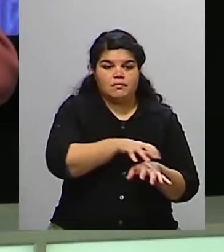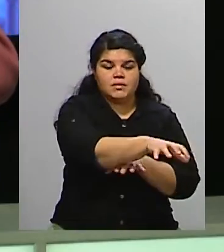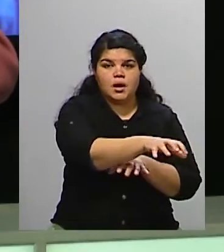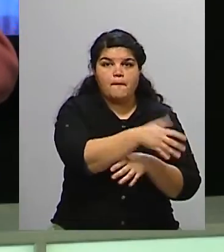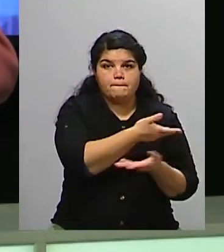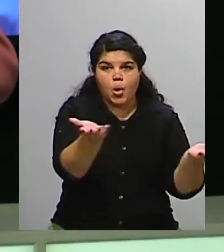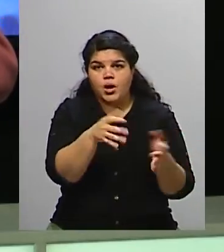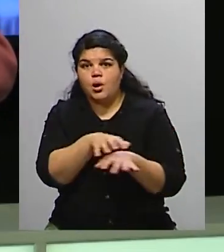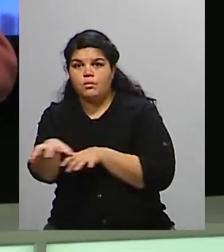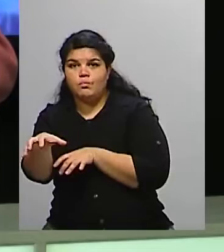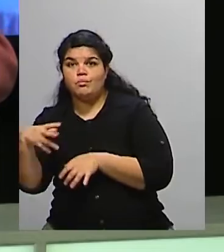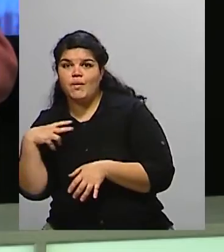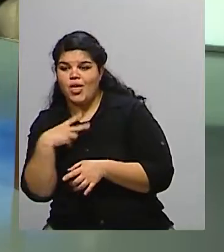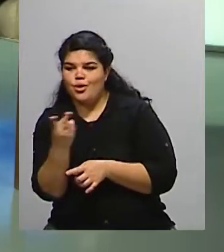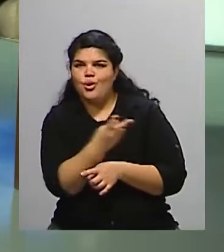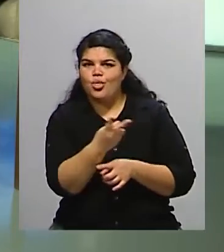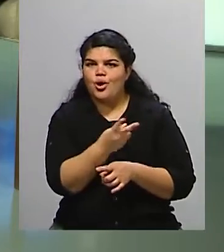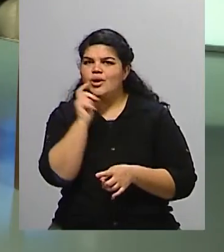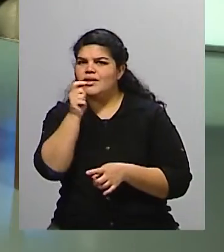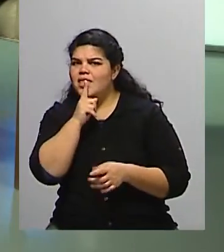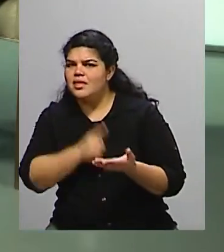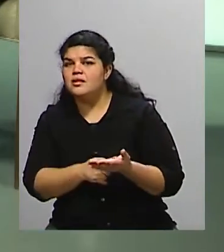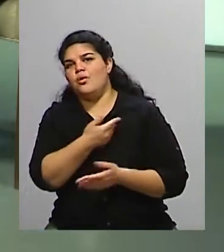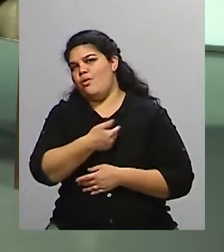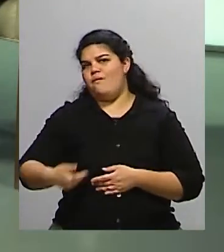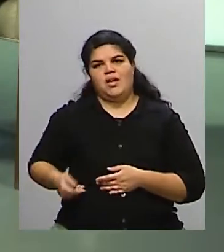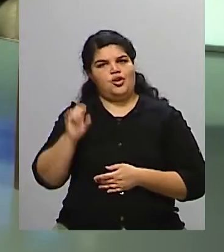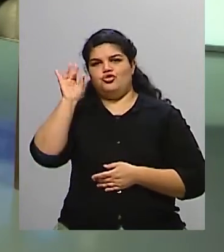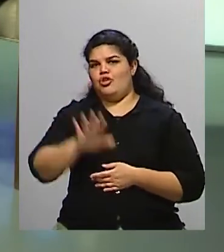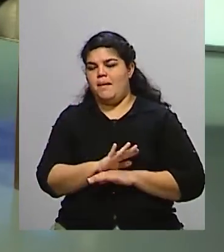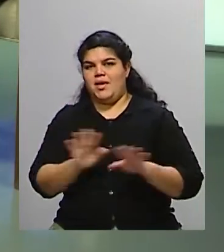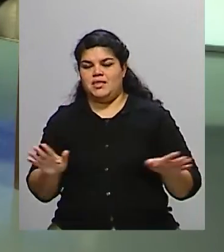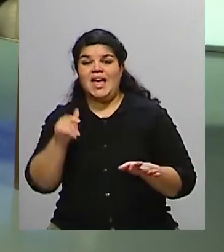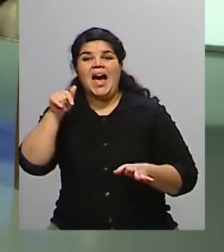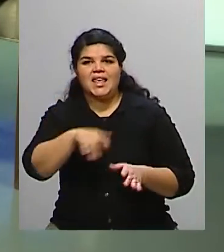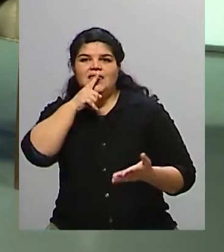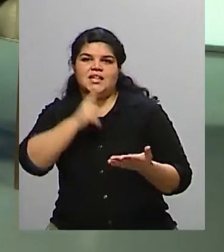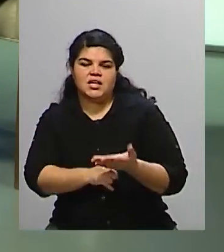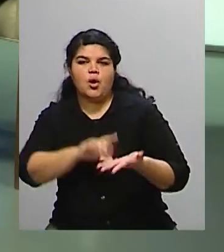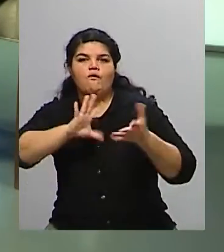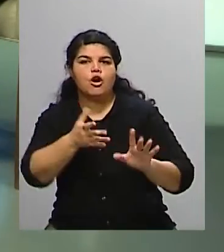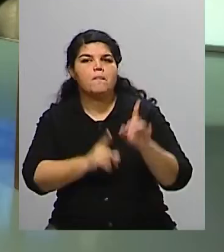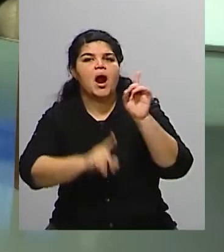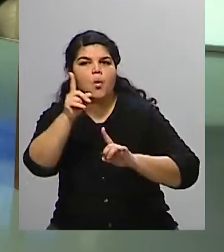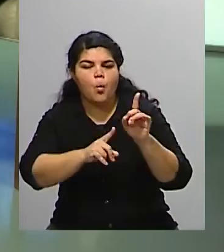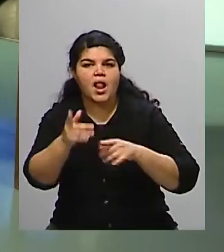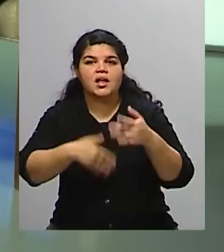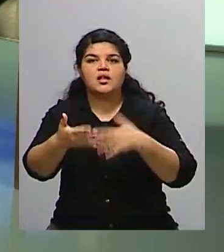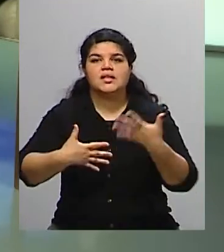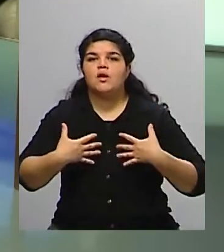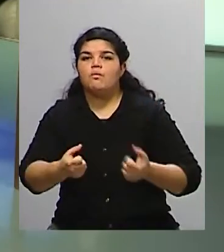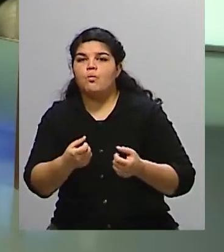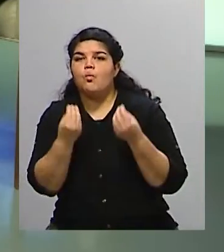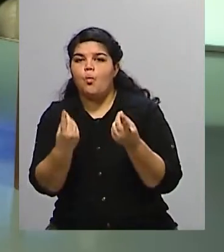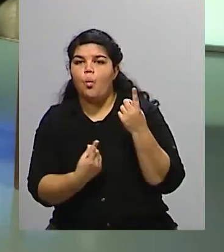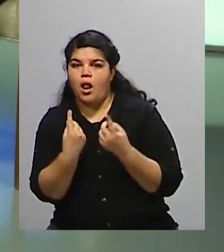cual. Y cada sociedad tiene que definir, pero tiene que darse la discusión de qué nivel de salud quiere y qué sistema de salud queremos. Sin duda. Bueno, vamos a seguir hablando de este tema.